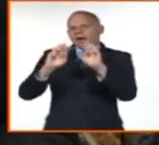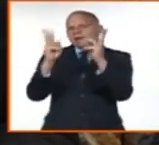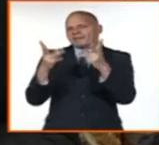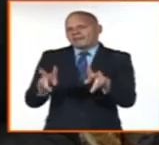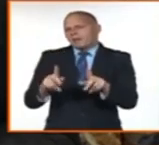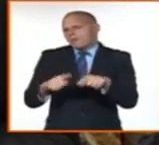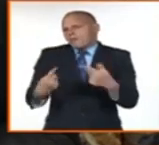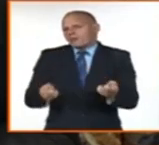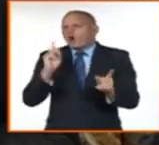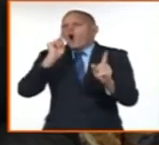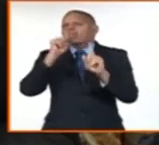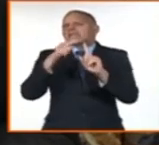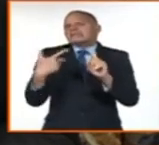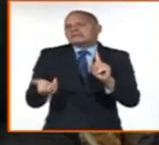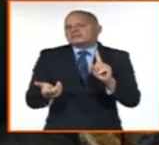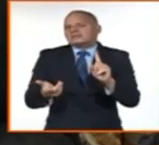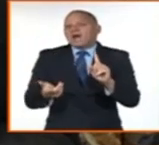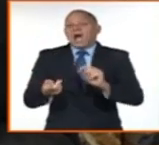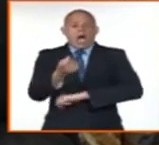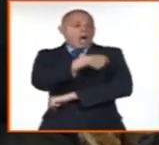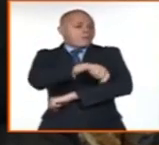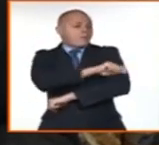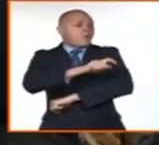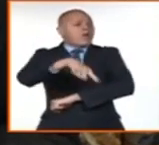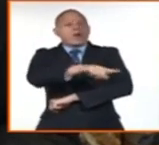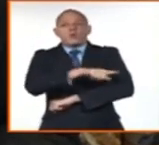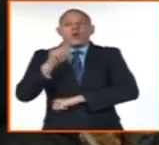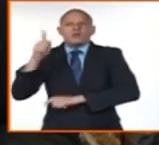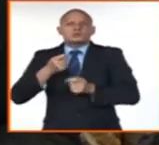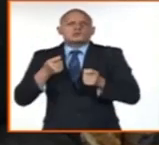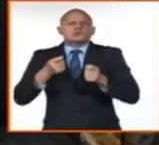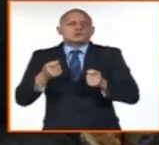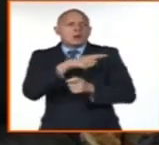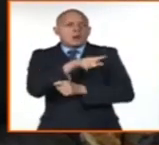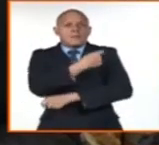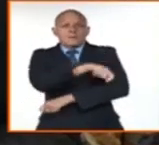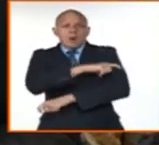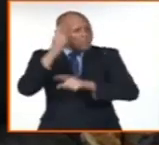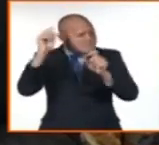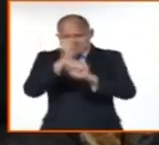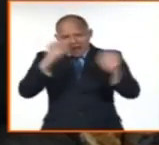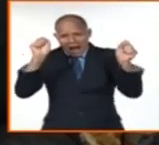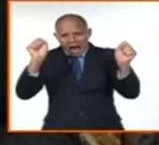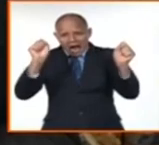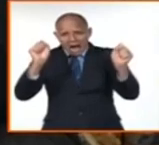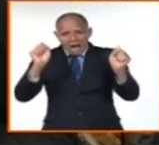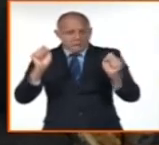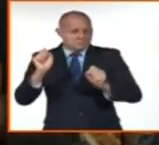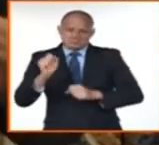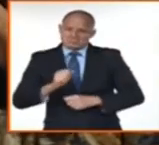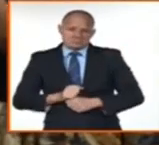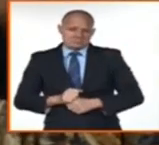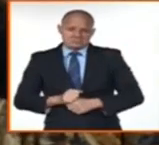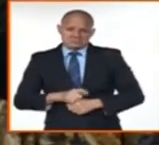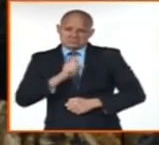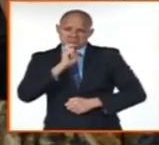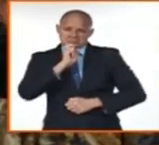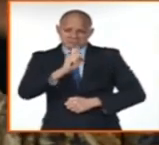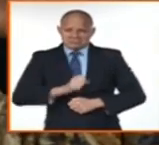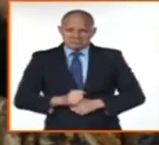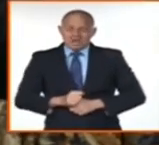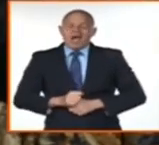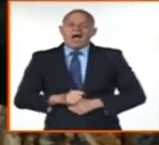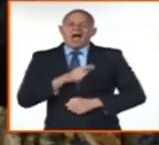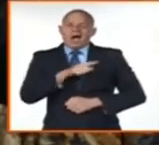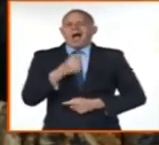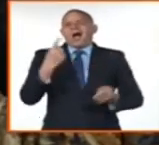estallido social. No se dio el estallido social, pero sí se dieron incidentes vandálicos. Ahora todo el mundo habla de protestas pacíficas,